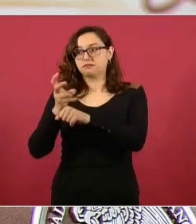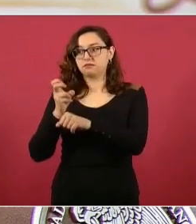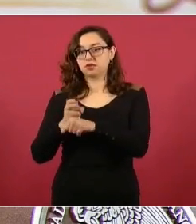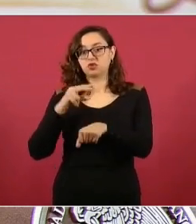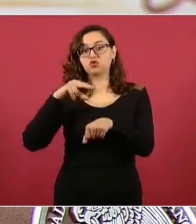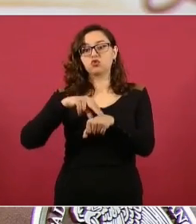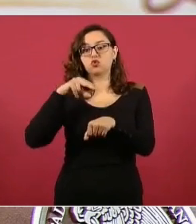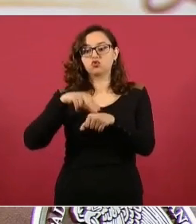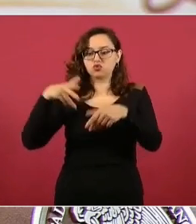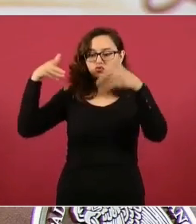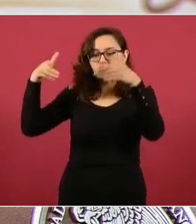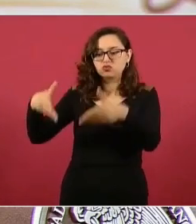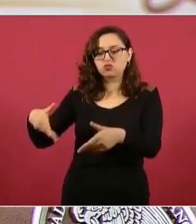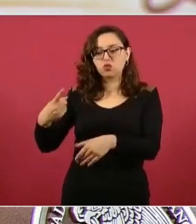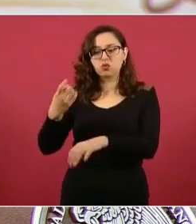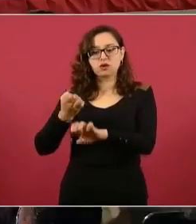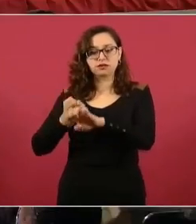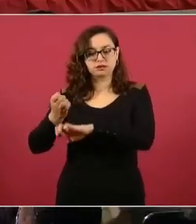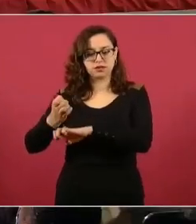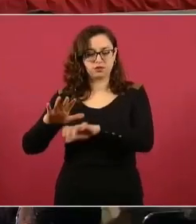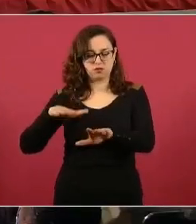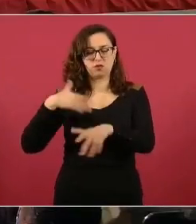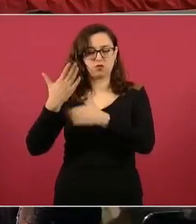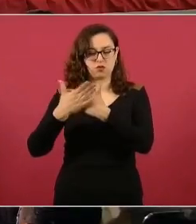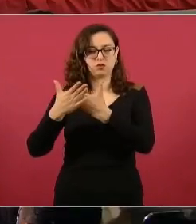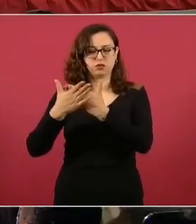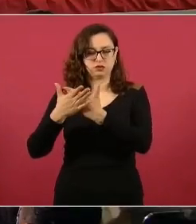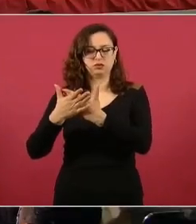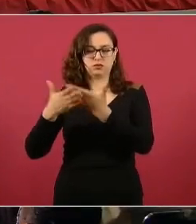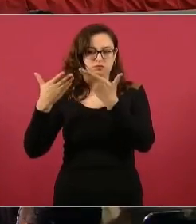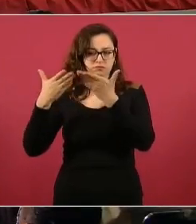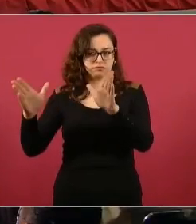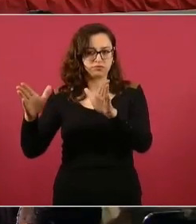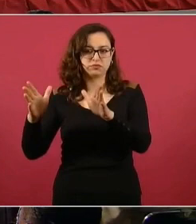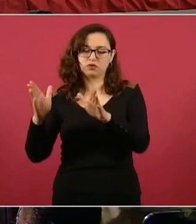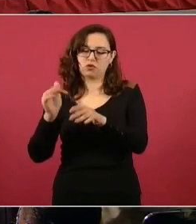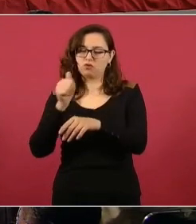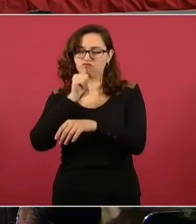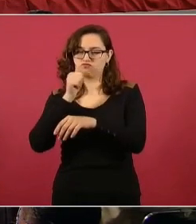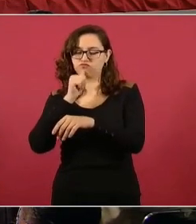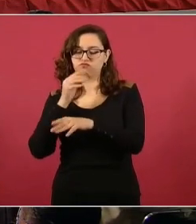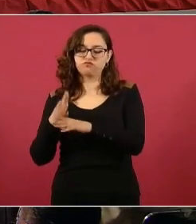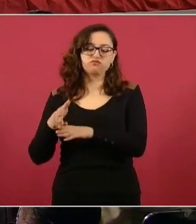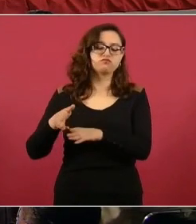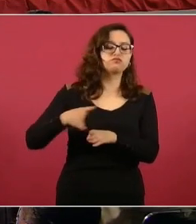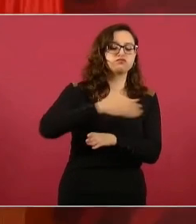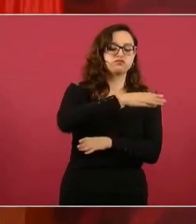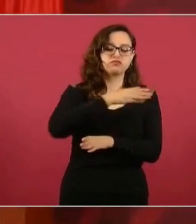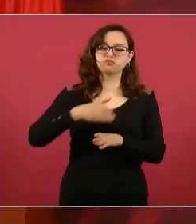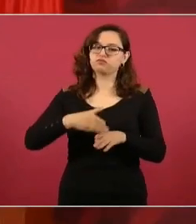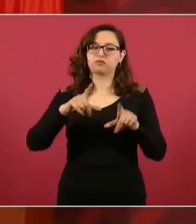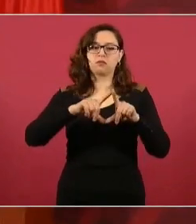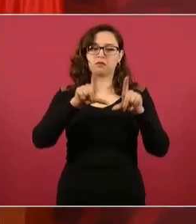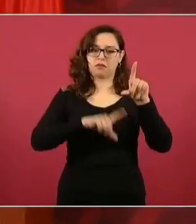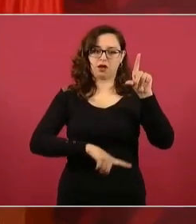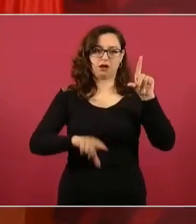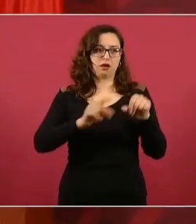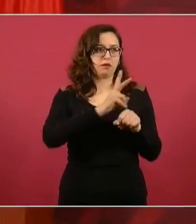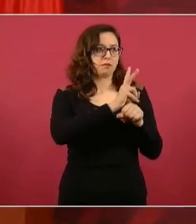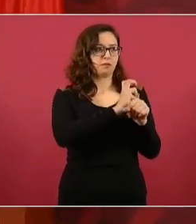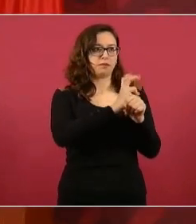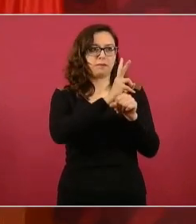sus características mientras tanto pues seguimos invitando a los médicos médicas especialistas de el país a